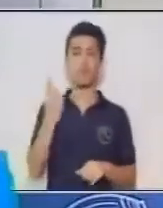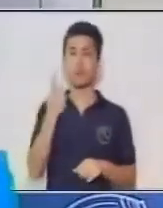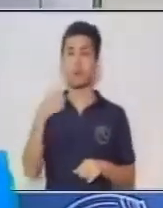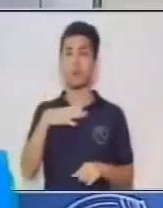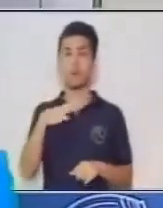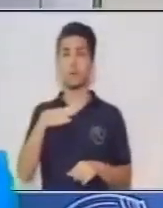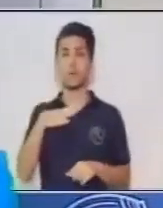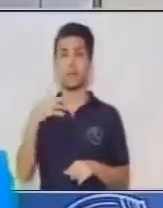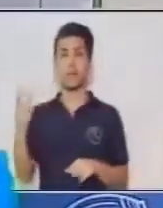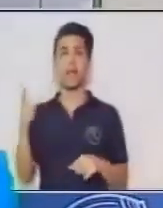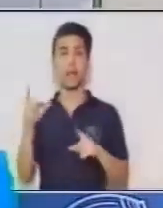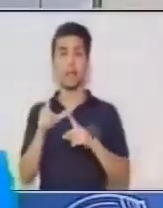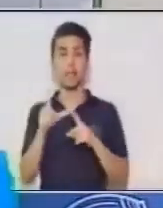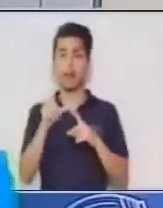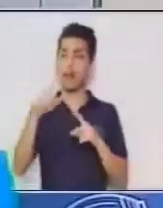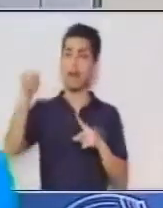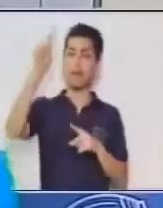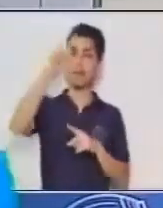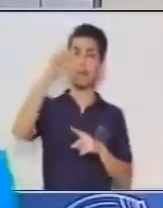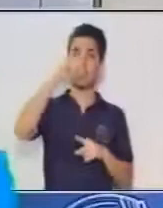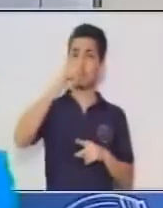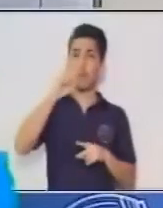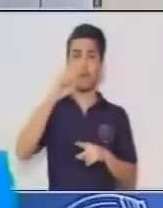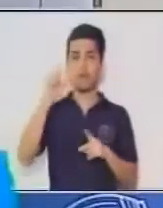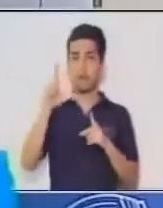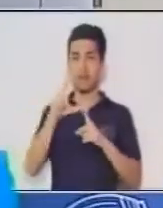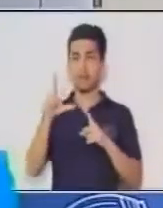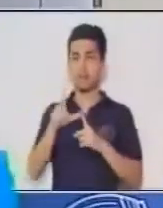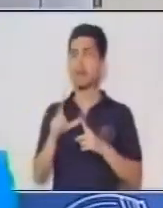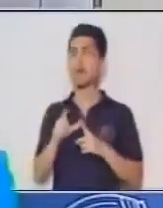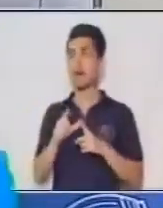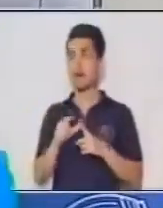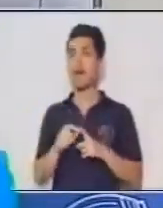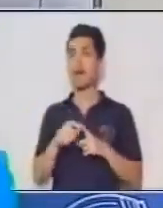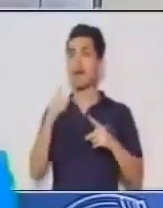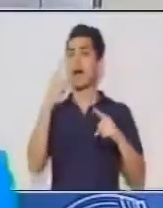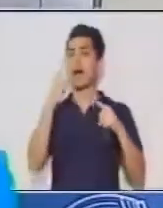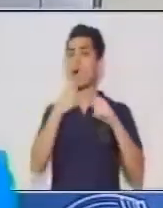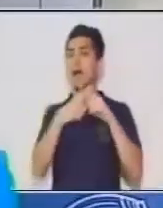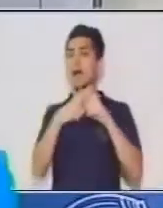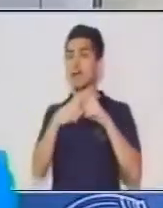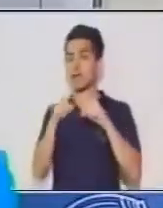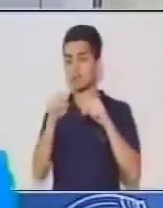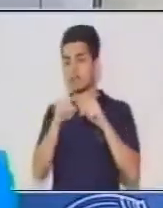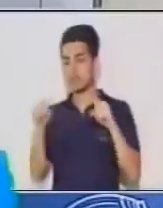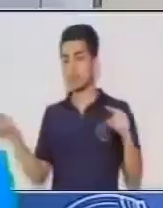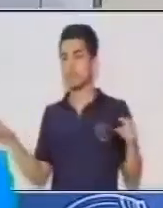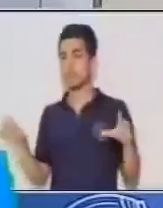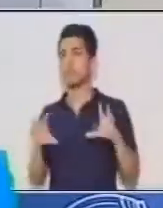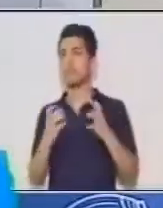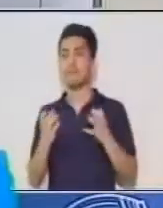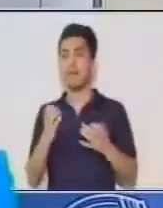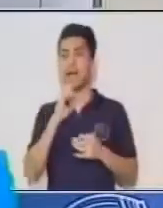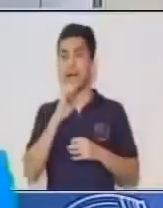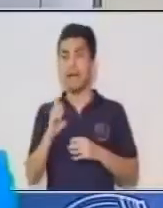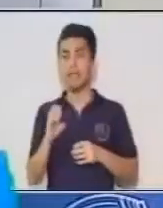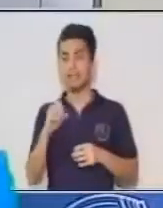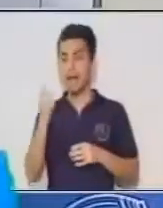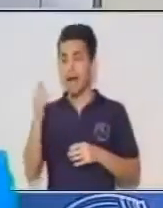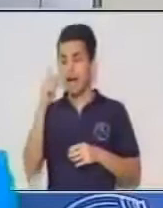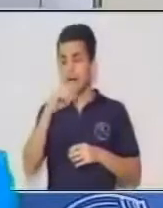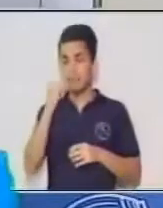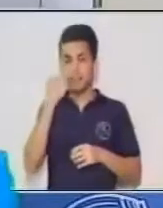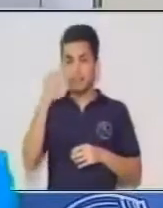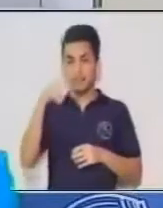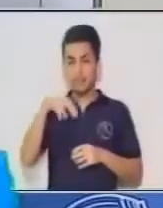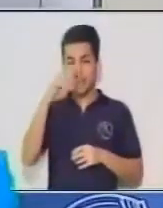caso, solo en el denominador hay variables, el eje X se vuelve una asíntota. O